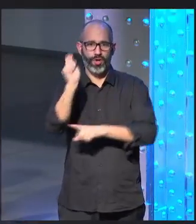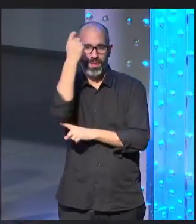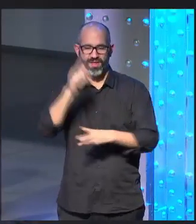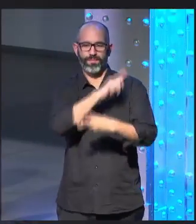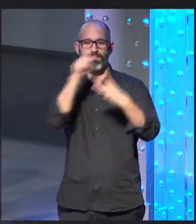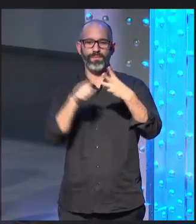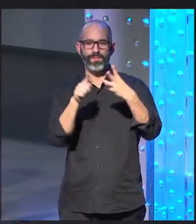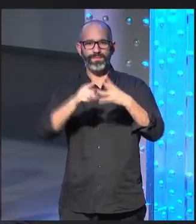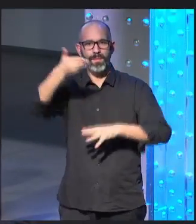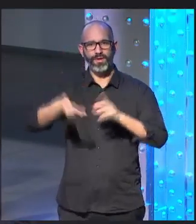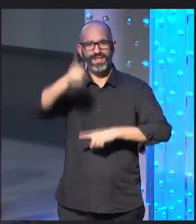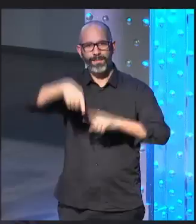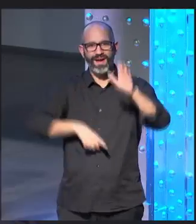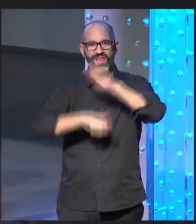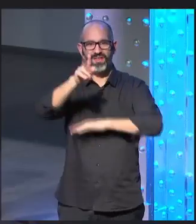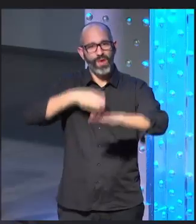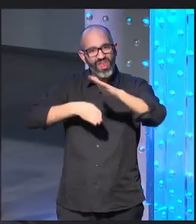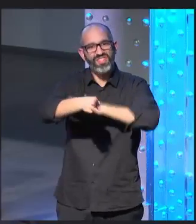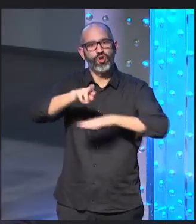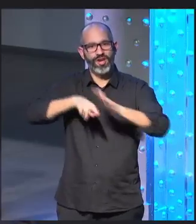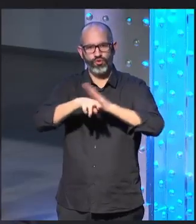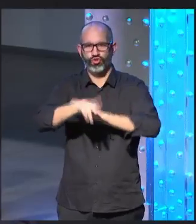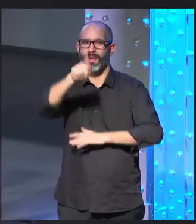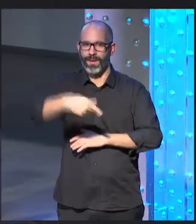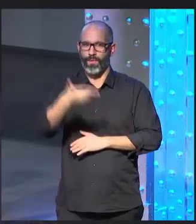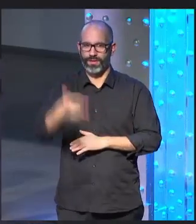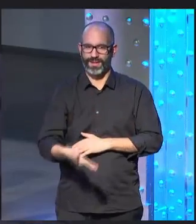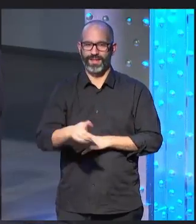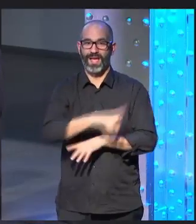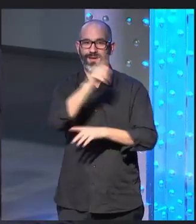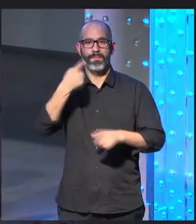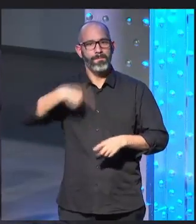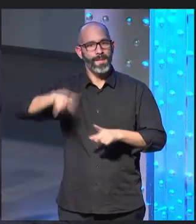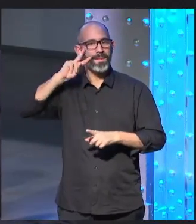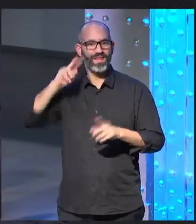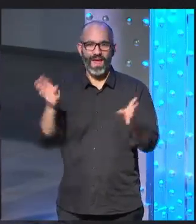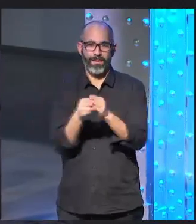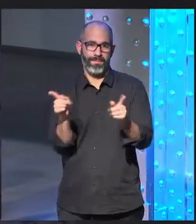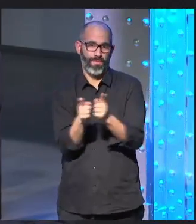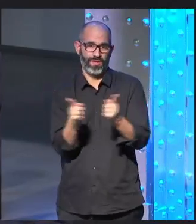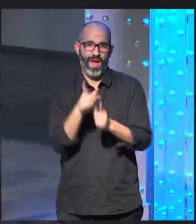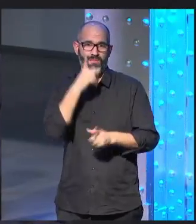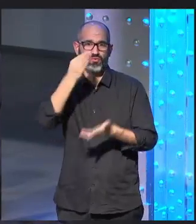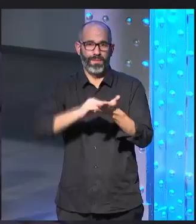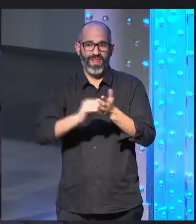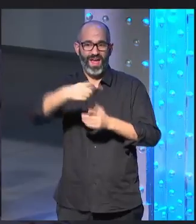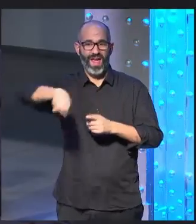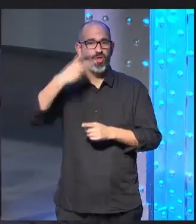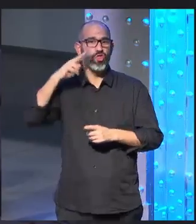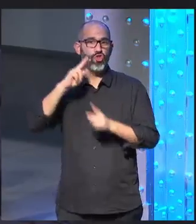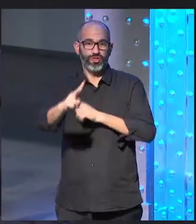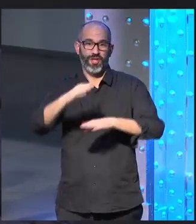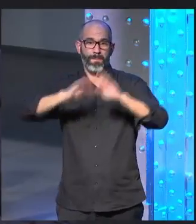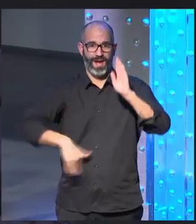tercera sería importancia creciente al acceso a los recursos. Experiencia previa. La mayoría con poca experiencia, con menos de 2 años. Es